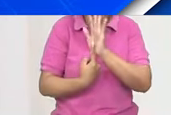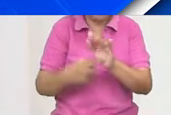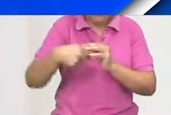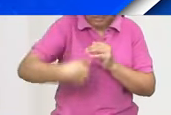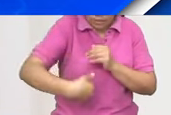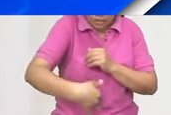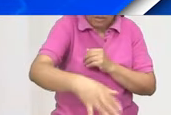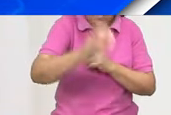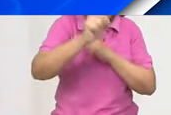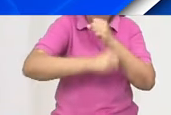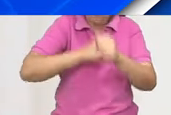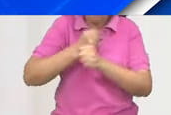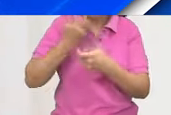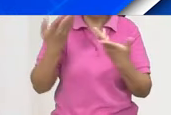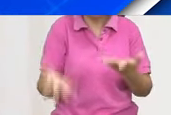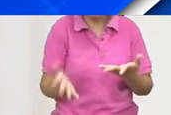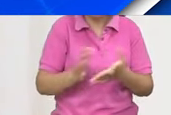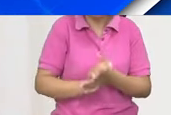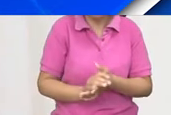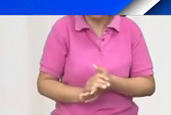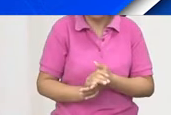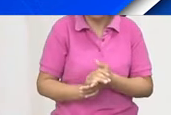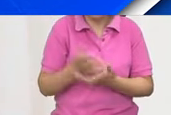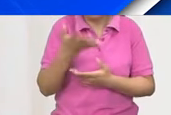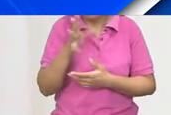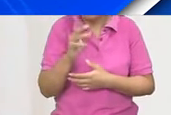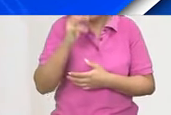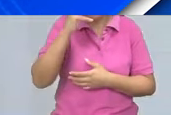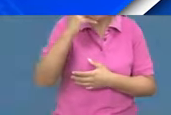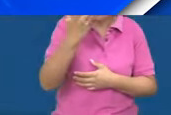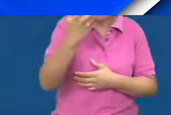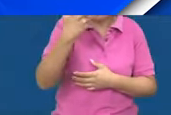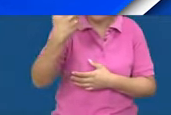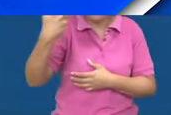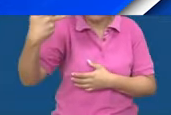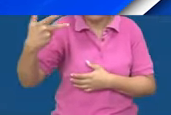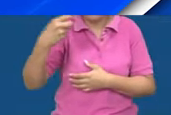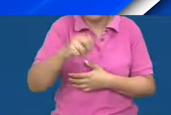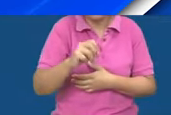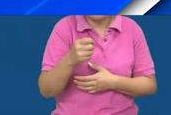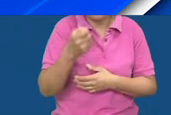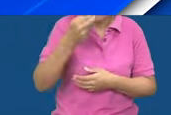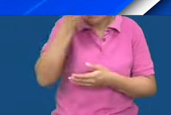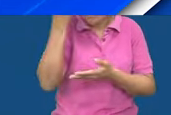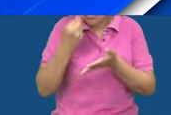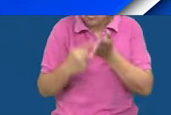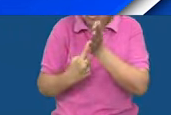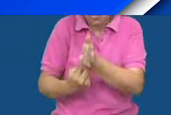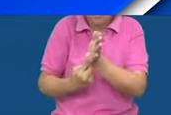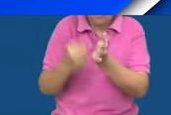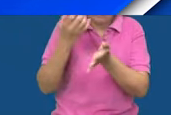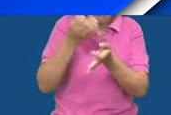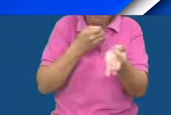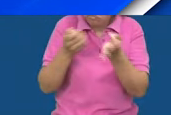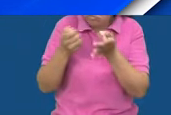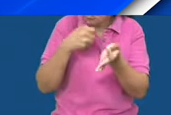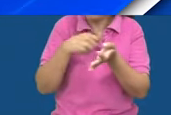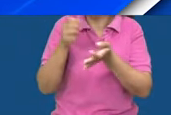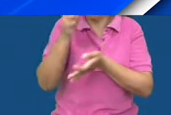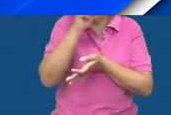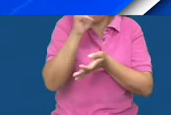este periodo, se originaron un total de 848 recomendaciones de control